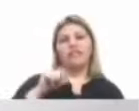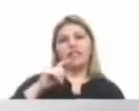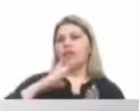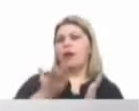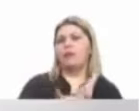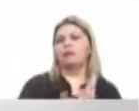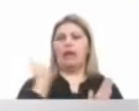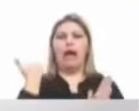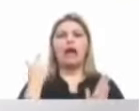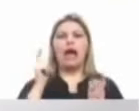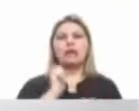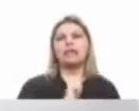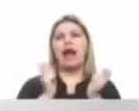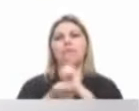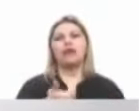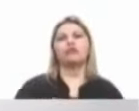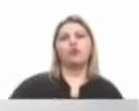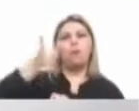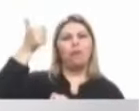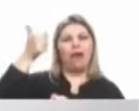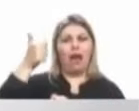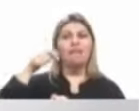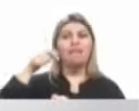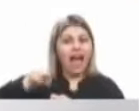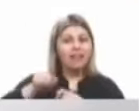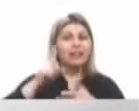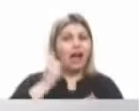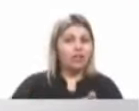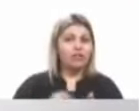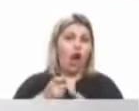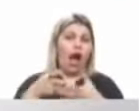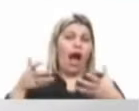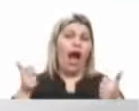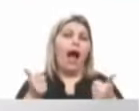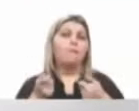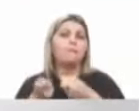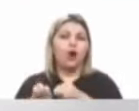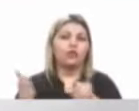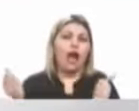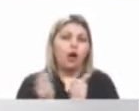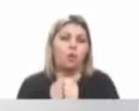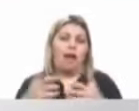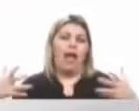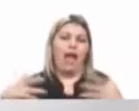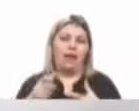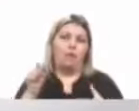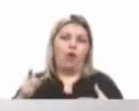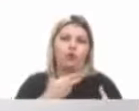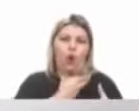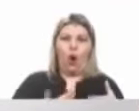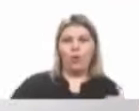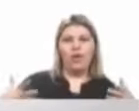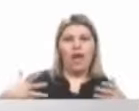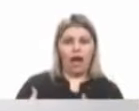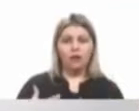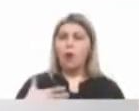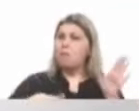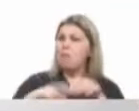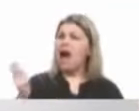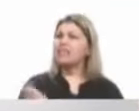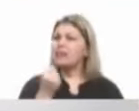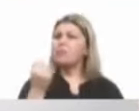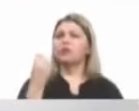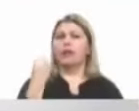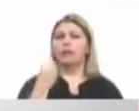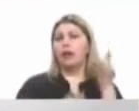hacer cintura al presidente de la Nación en este difícil inicio de gestión de los primeros meses de este